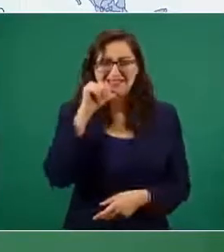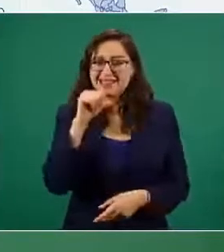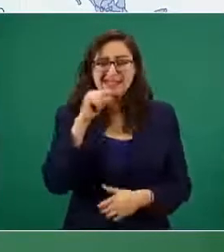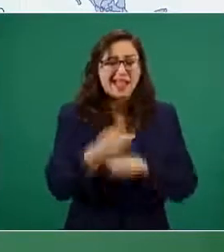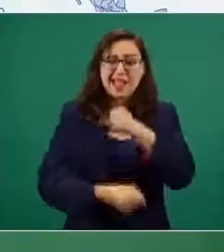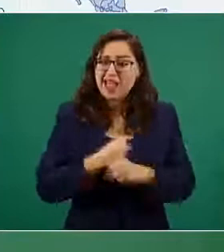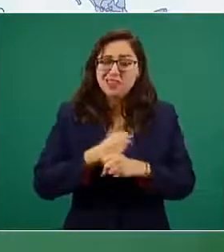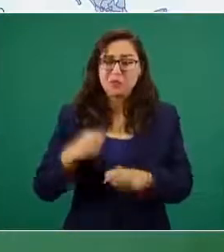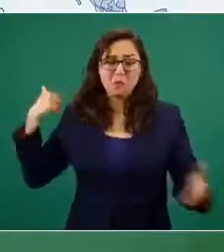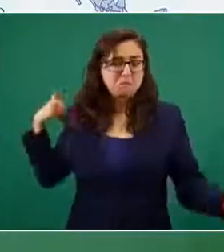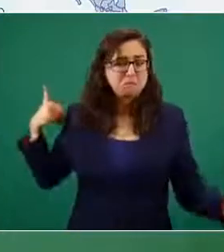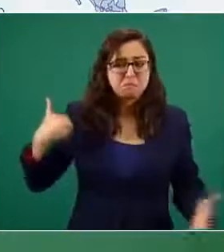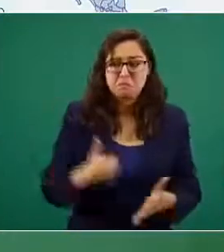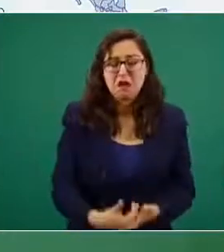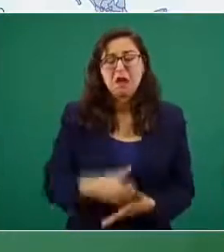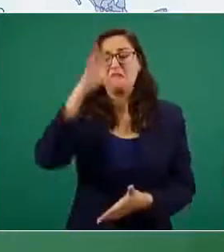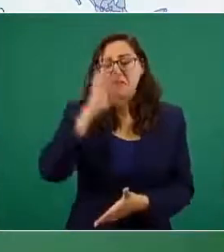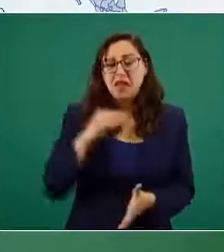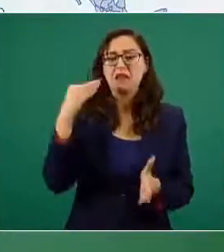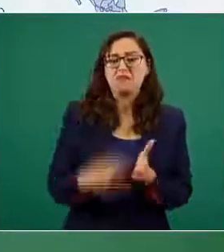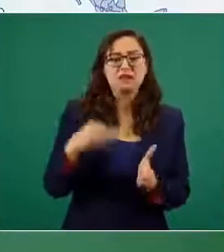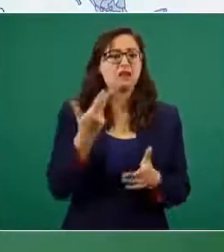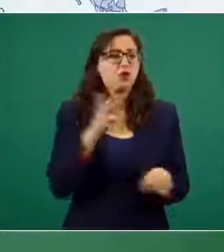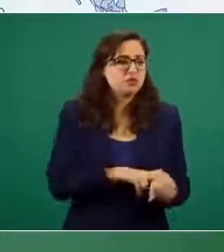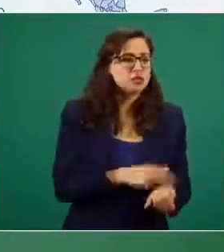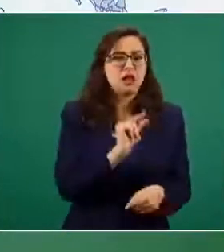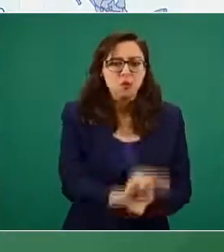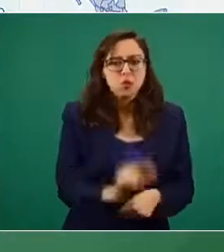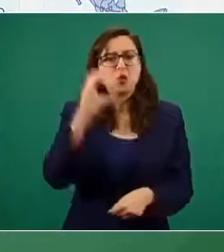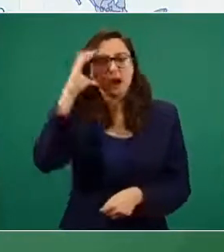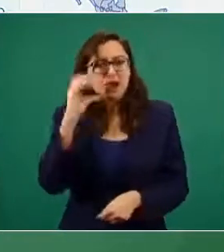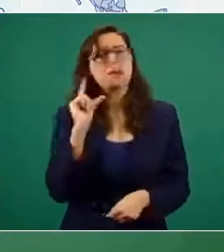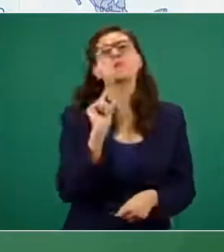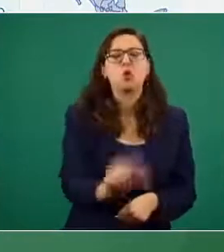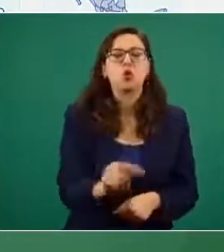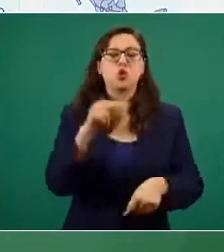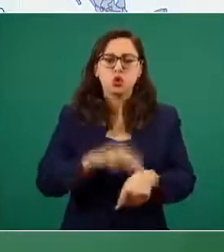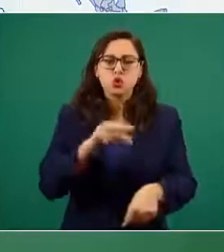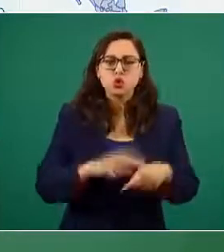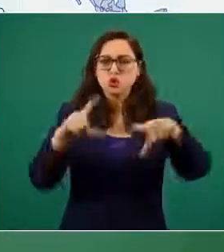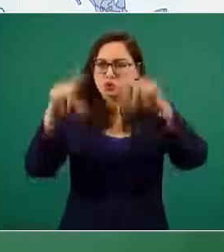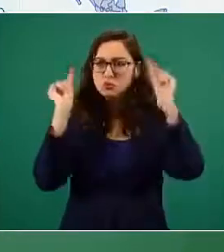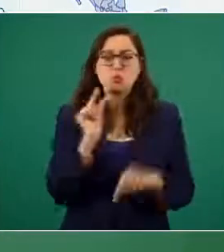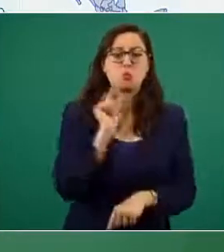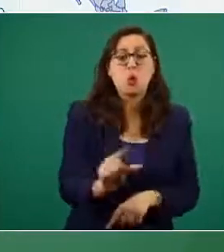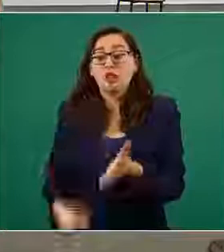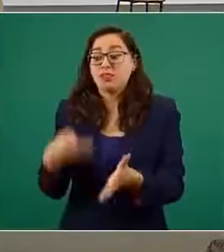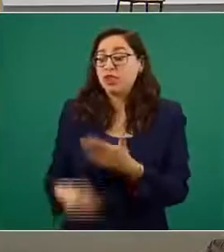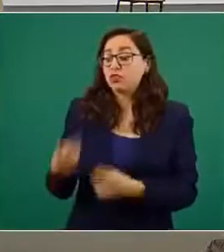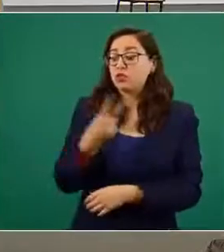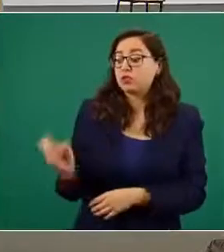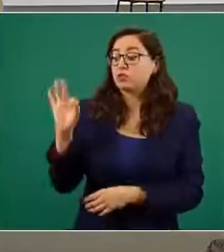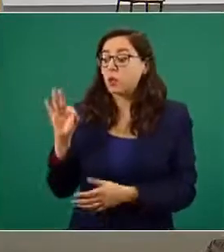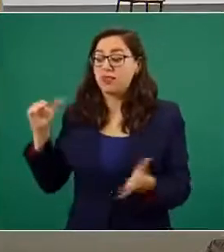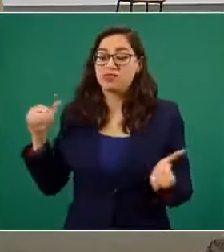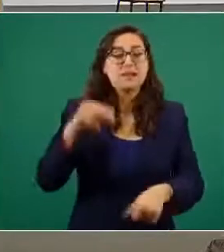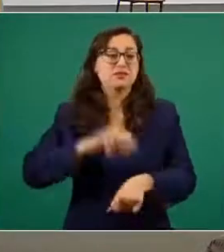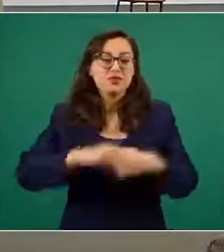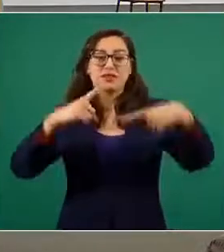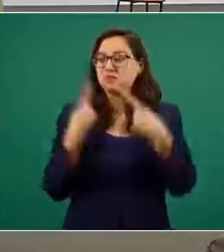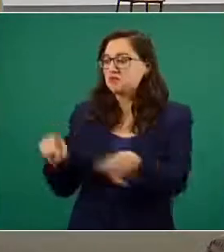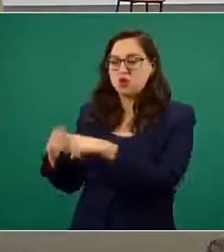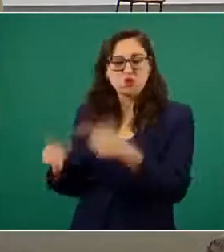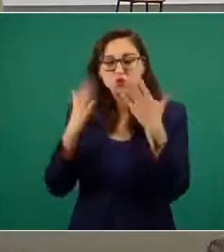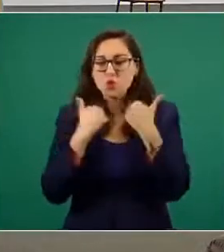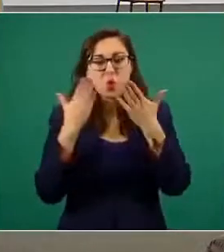desarrolló las capacidades suficientes en hospitales, en el número de camas, en el personal de salud, con una carencia de cerca de 240,000 personas de los múltiples campos laborales de